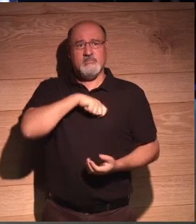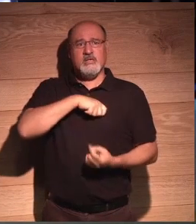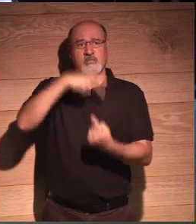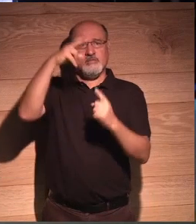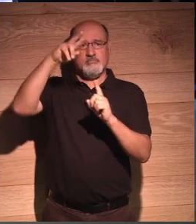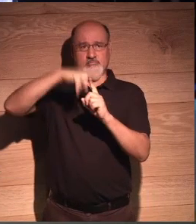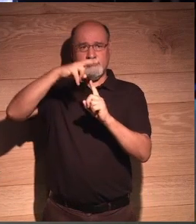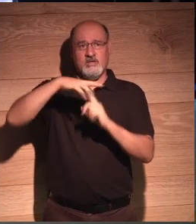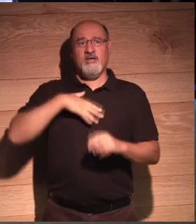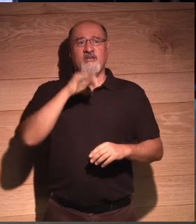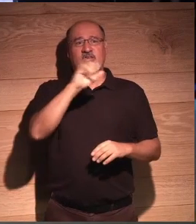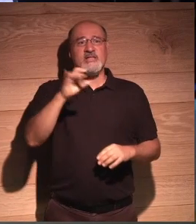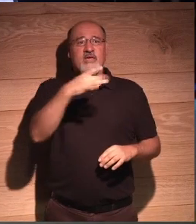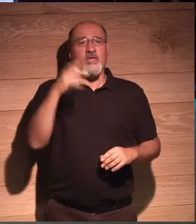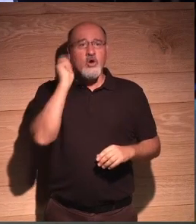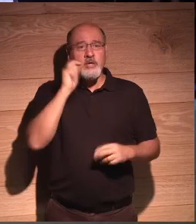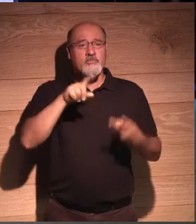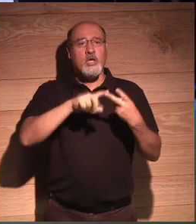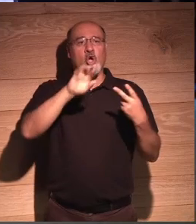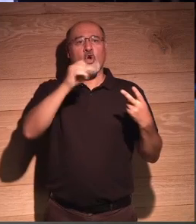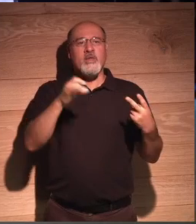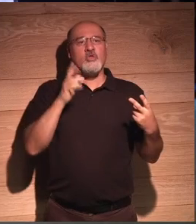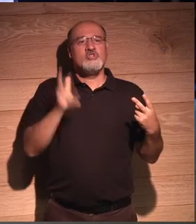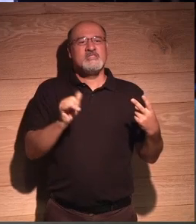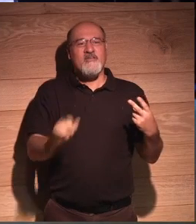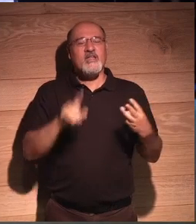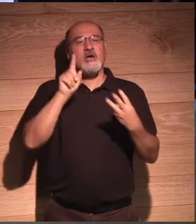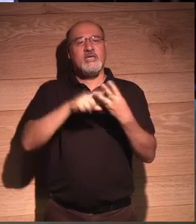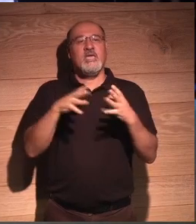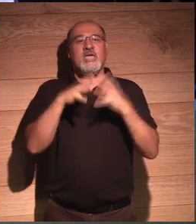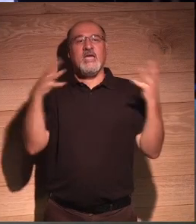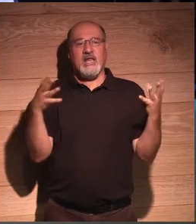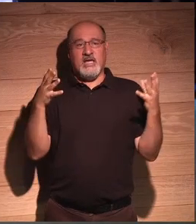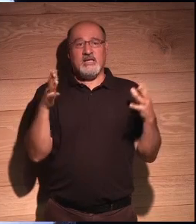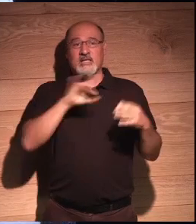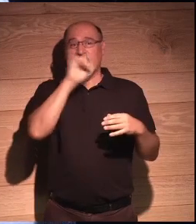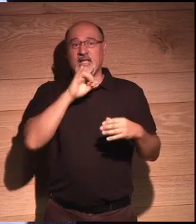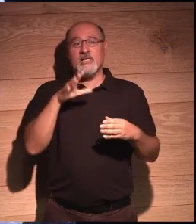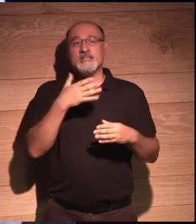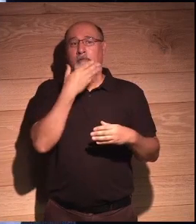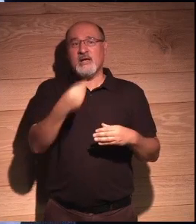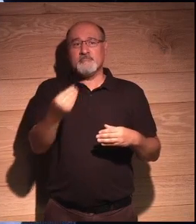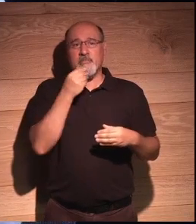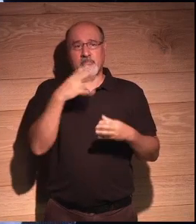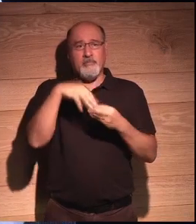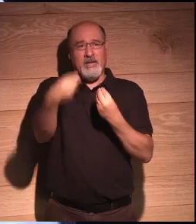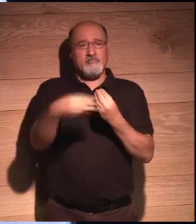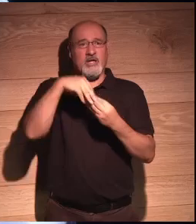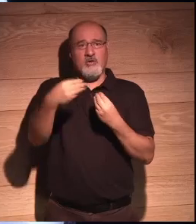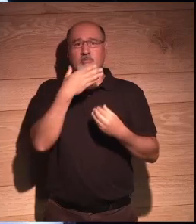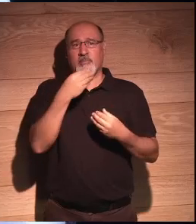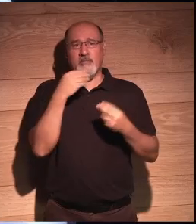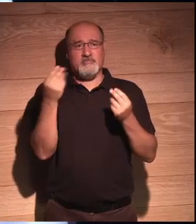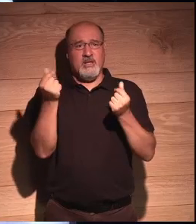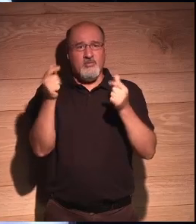la de Fresnedillas de la Oliva, la de Robledo de Chabela y la de Canarias, la de Maspalomas, aunque la designada número 1 era la